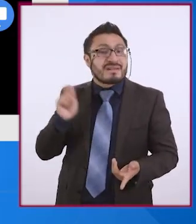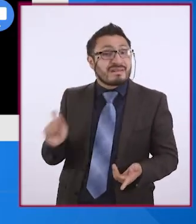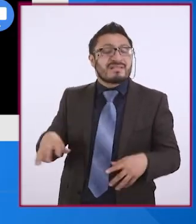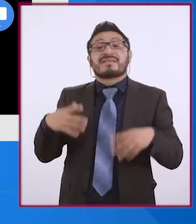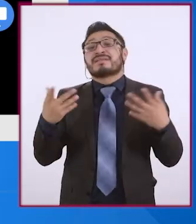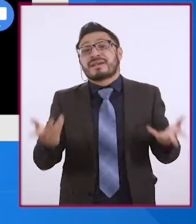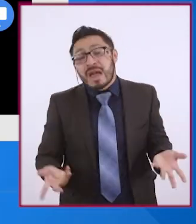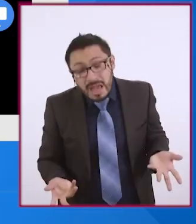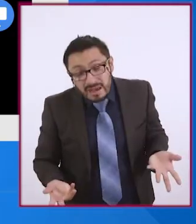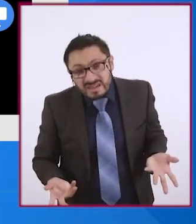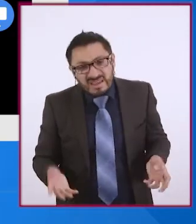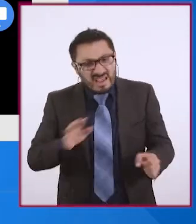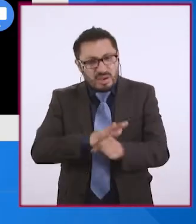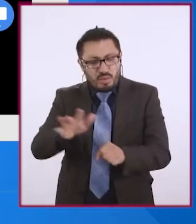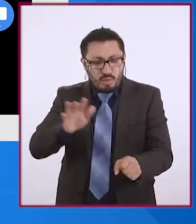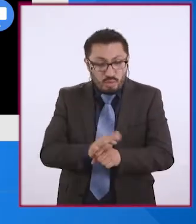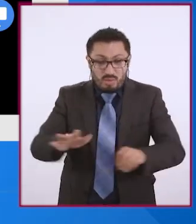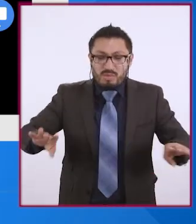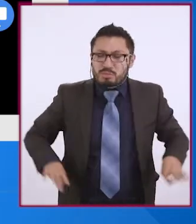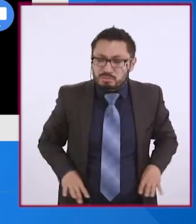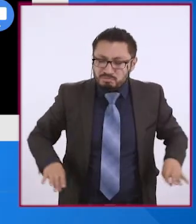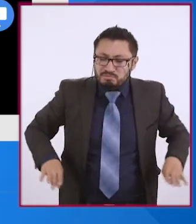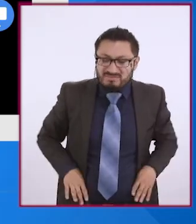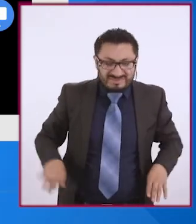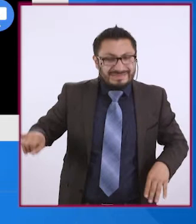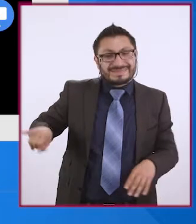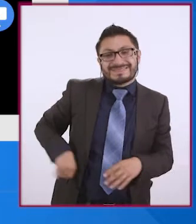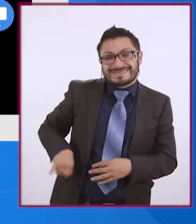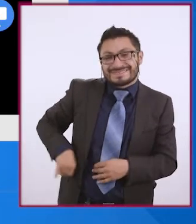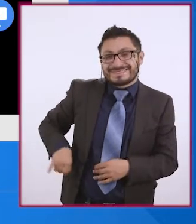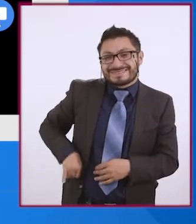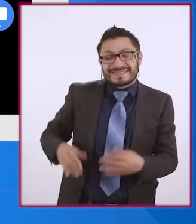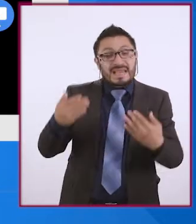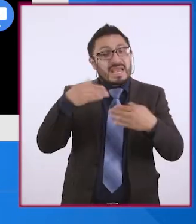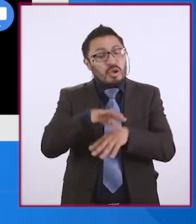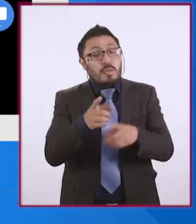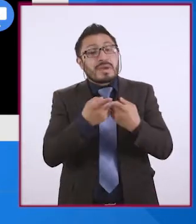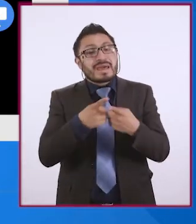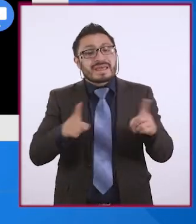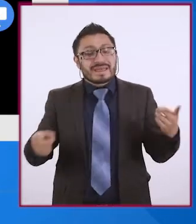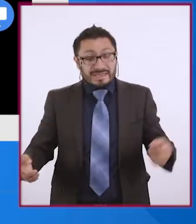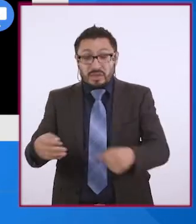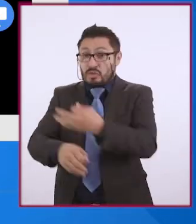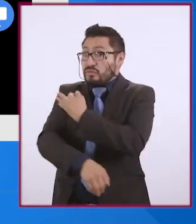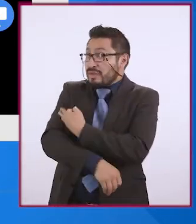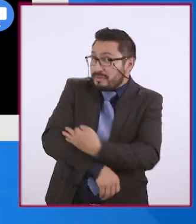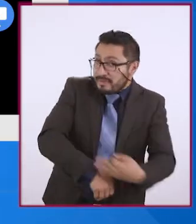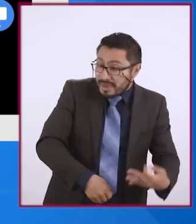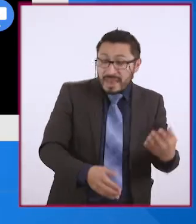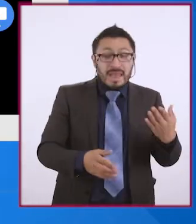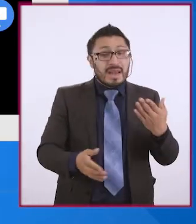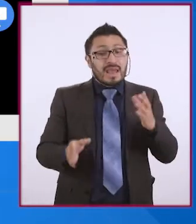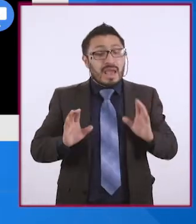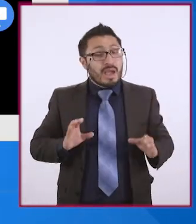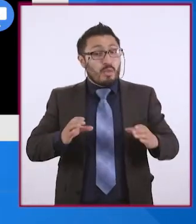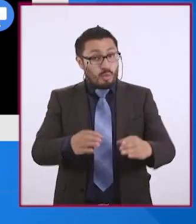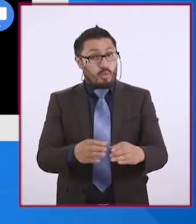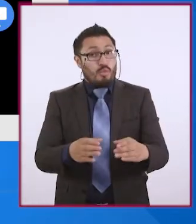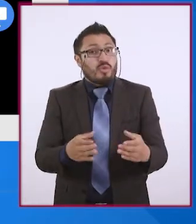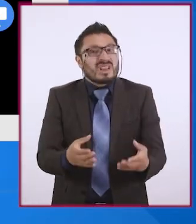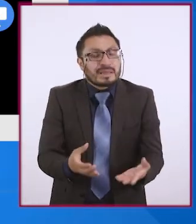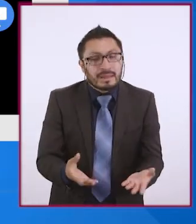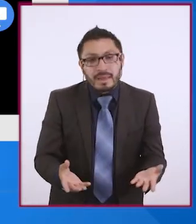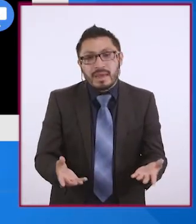qué aspectos nos interesan en cuanto al desarrollo de nuestra familia, de nuestra comunidad,